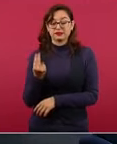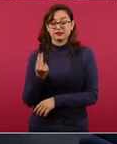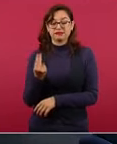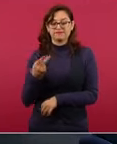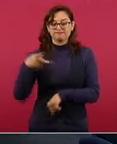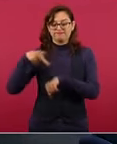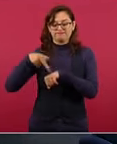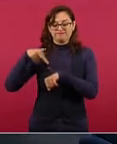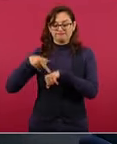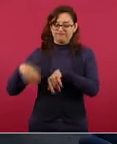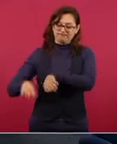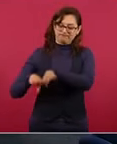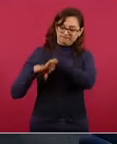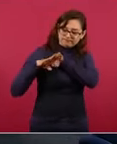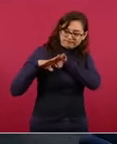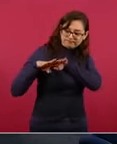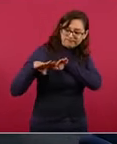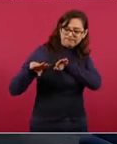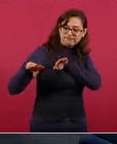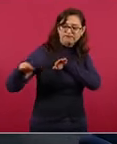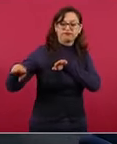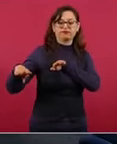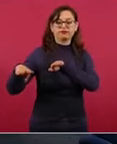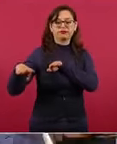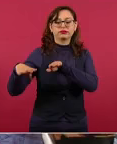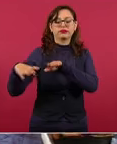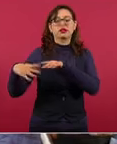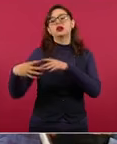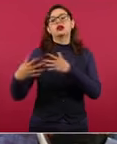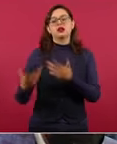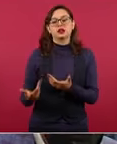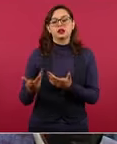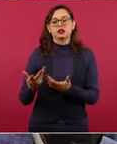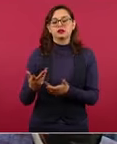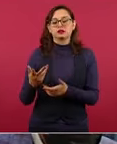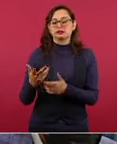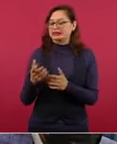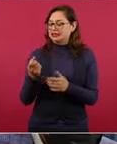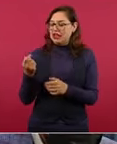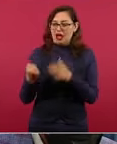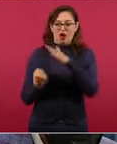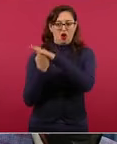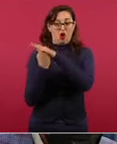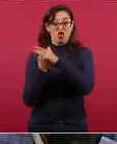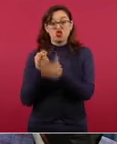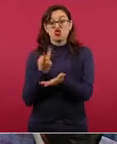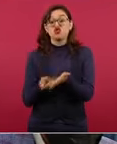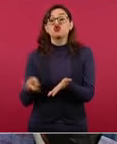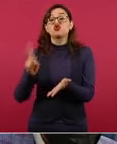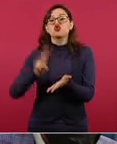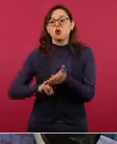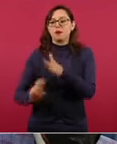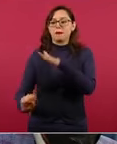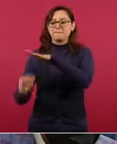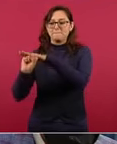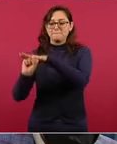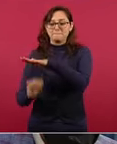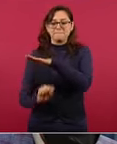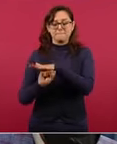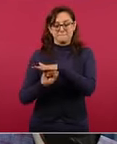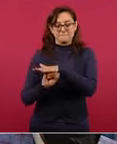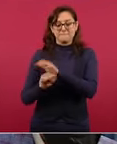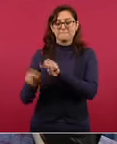terraplenes de lo que llaman subbalasto que es una piedra